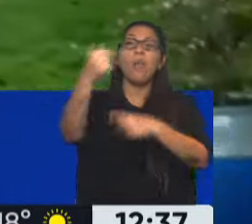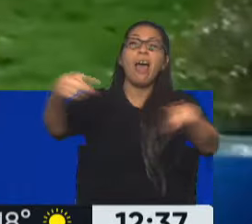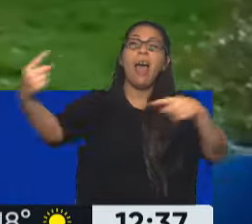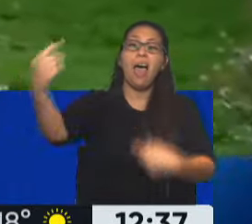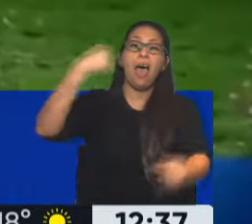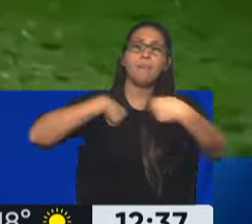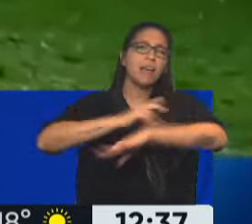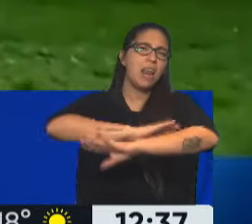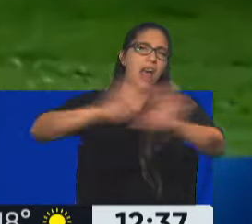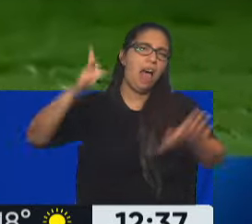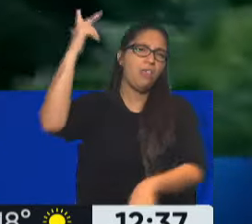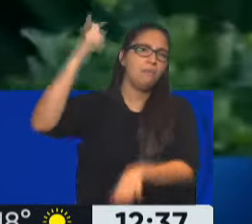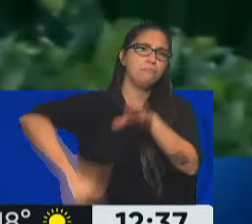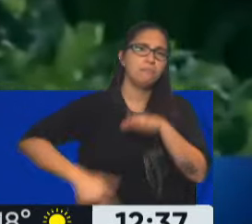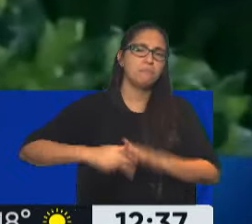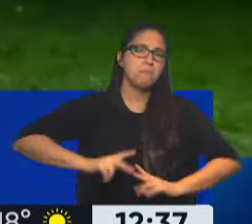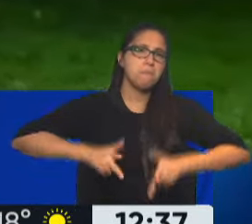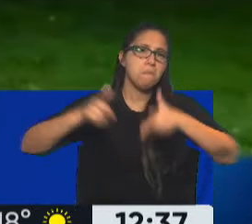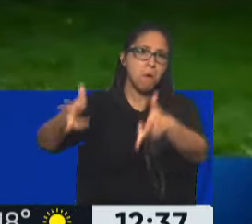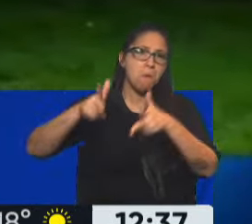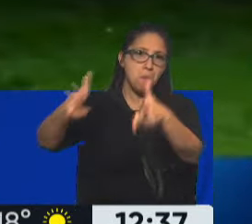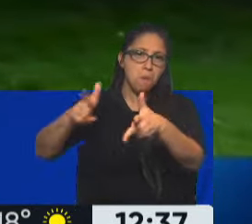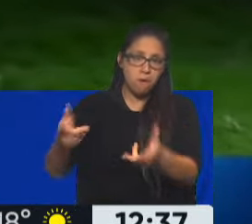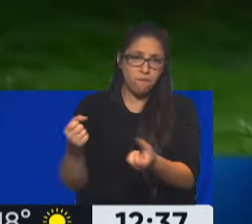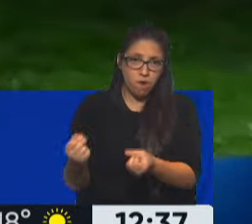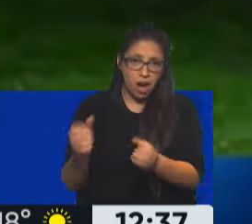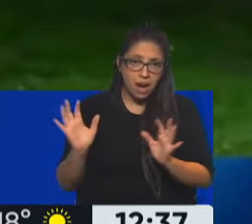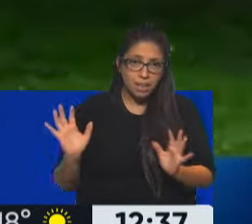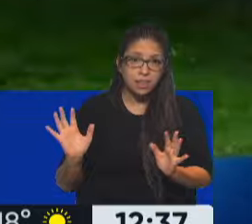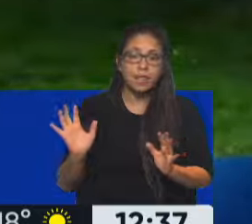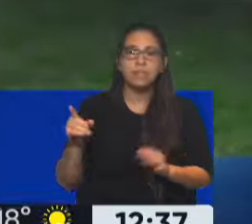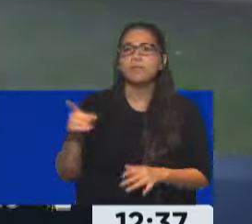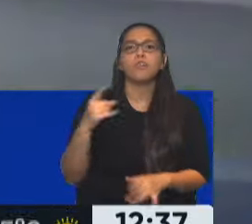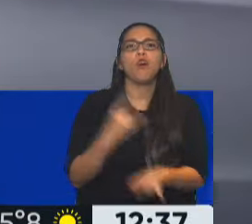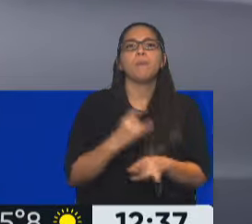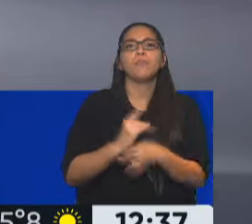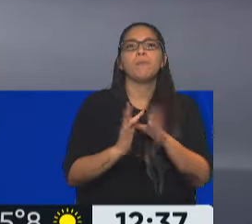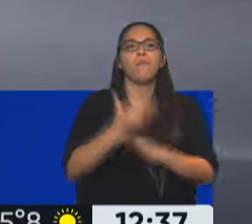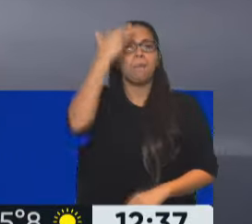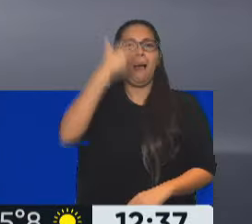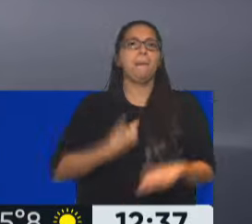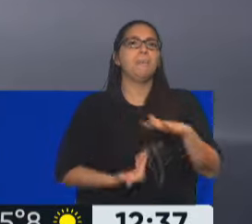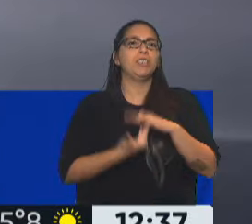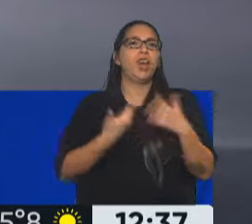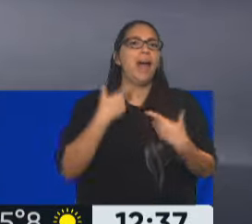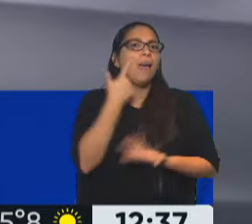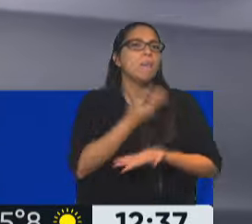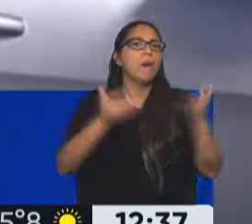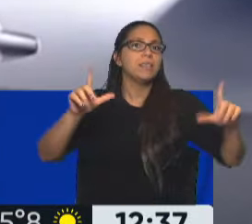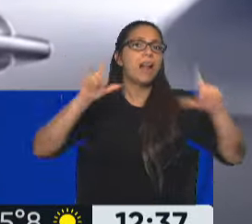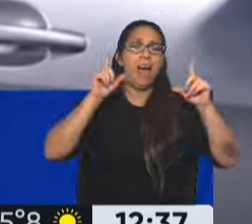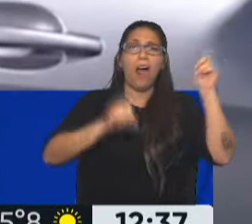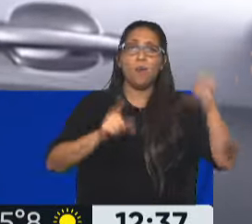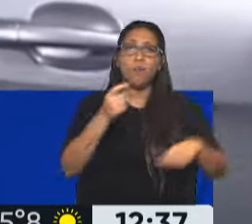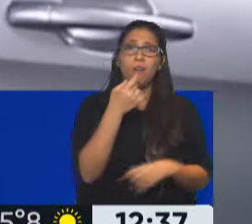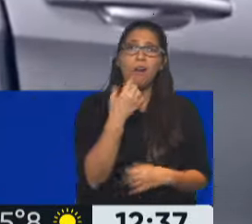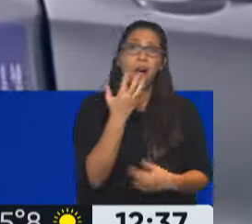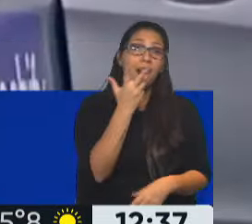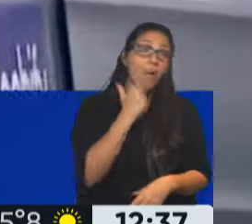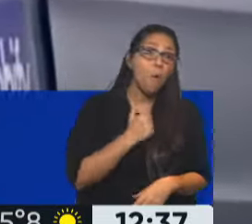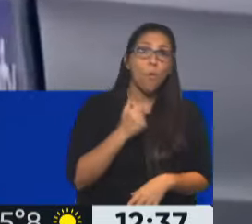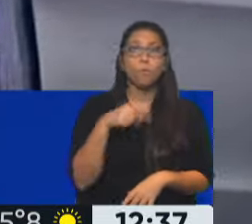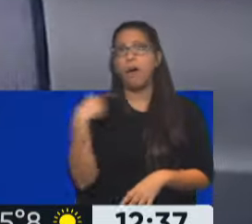nada, les dijo unas cuantas cosas con las cuales se enfrentó, ella siempre defendiendo ese personaje, que bueno, para algunos resulta corrosivo, para otros